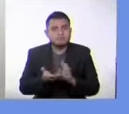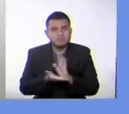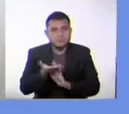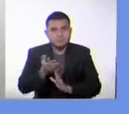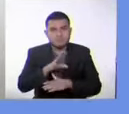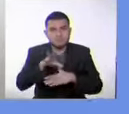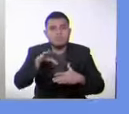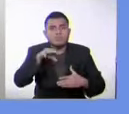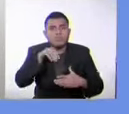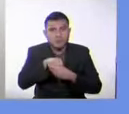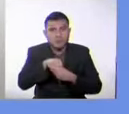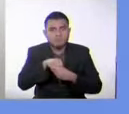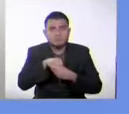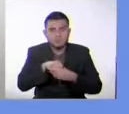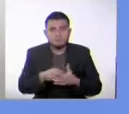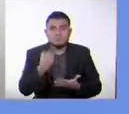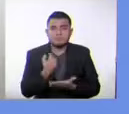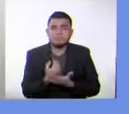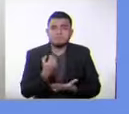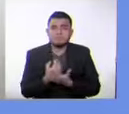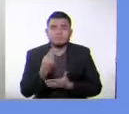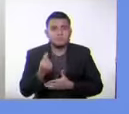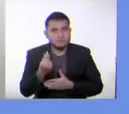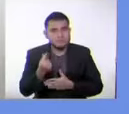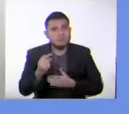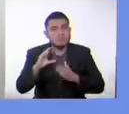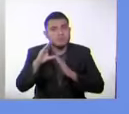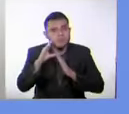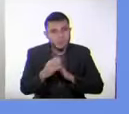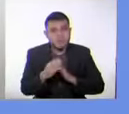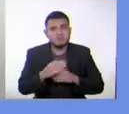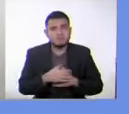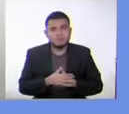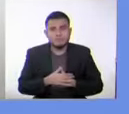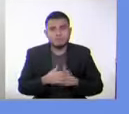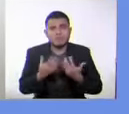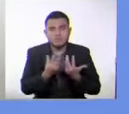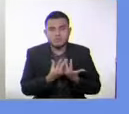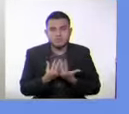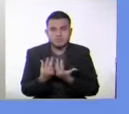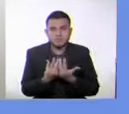integral, económico, cultural y social.